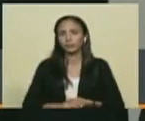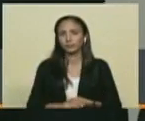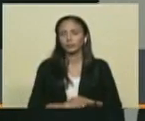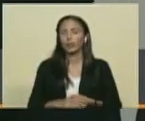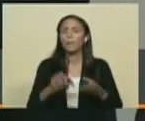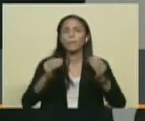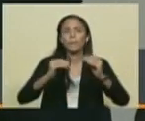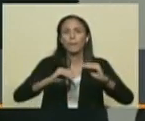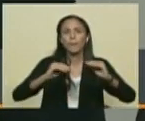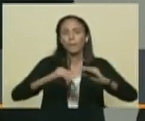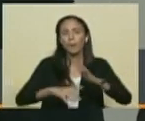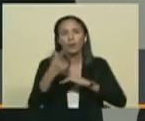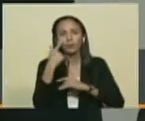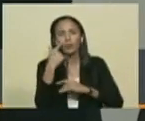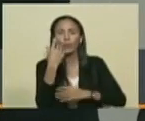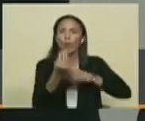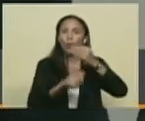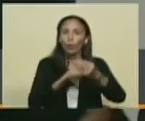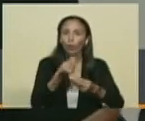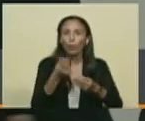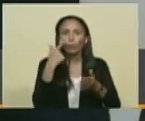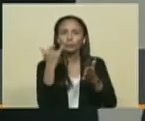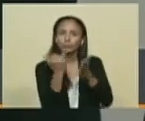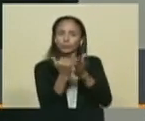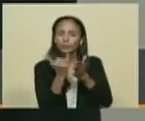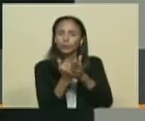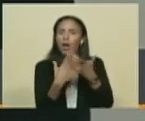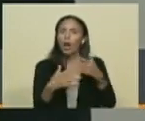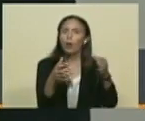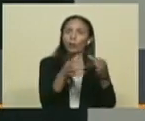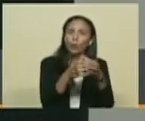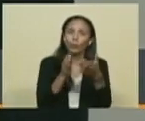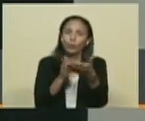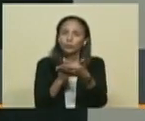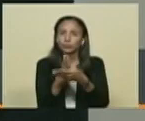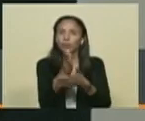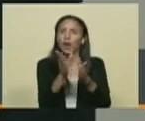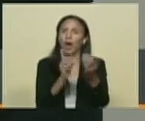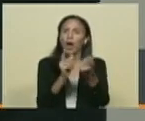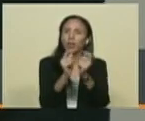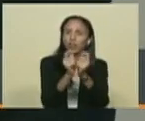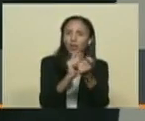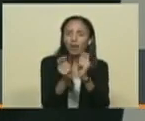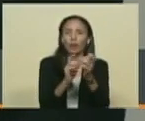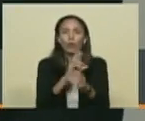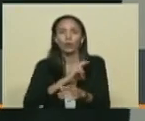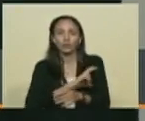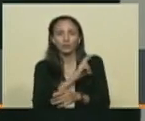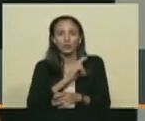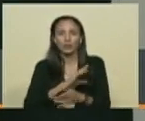enriquecer el punto de vista que tenemos tanto el equipo de seguimiento del diálogo, que son los cancilleres,